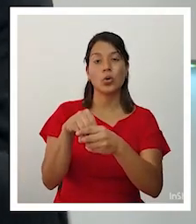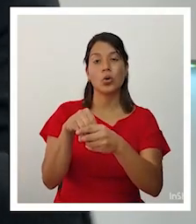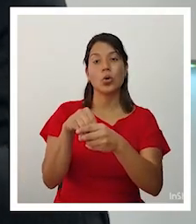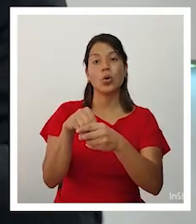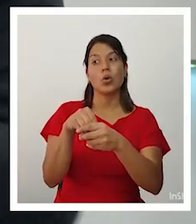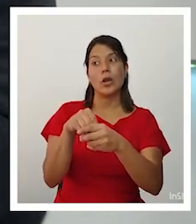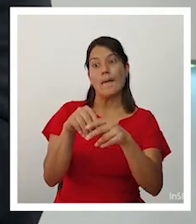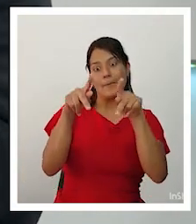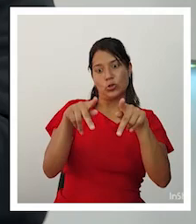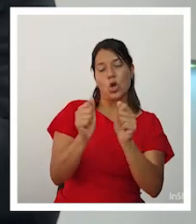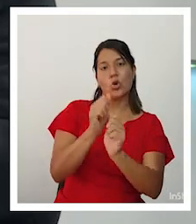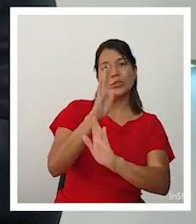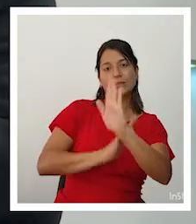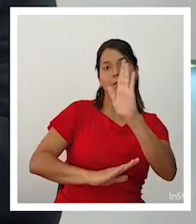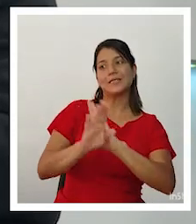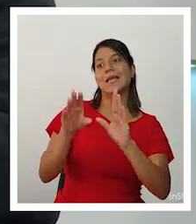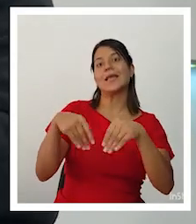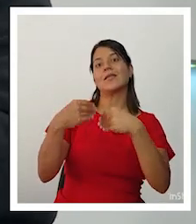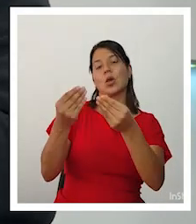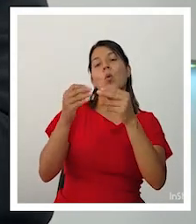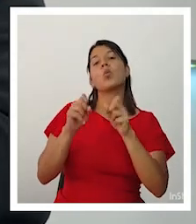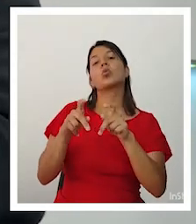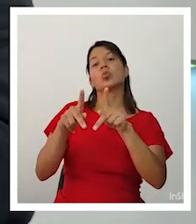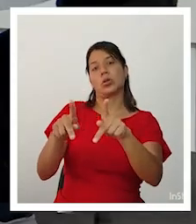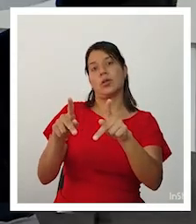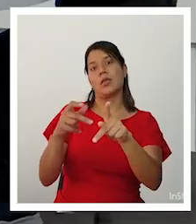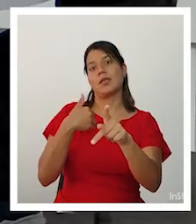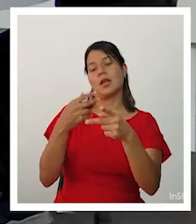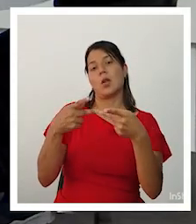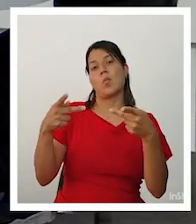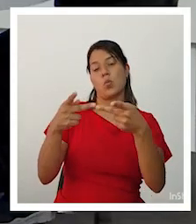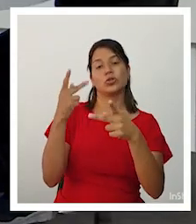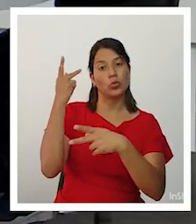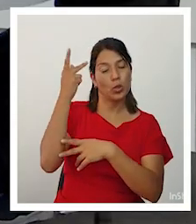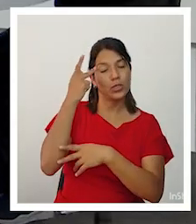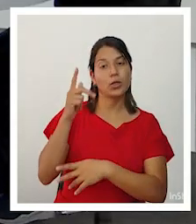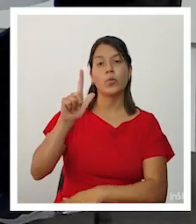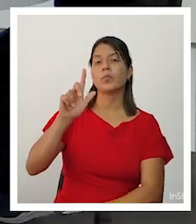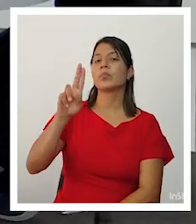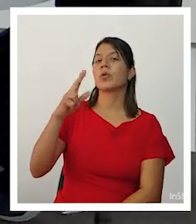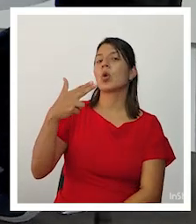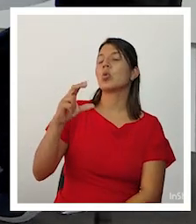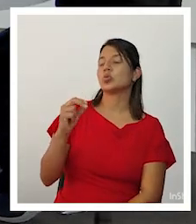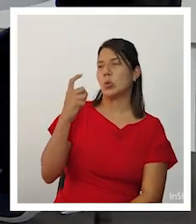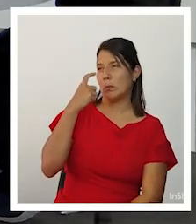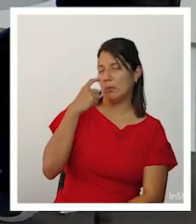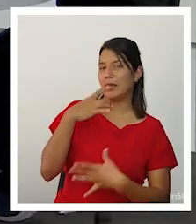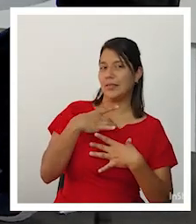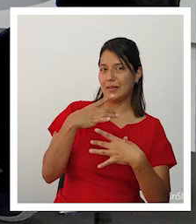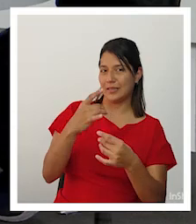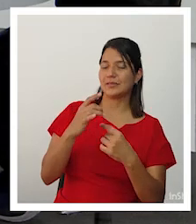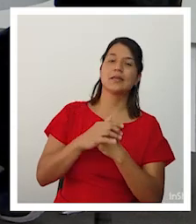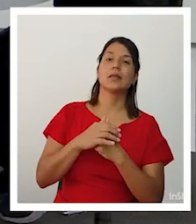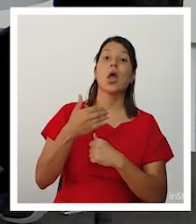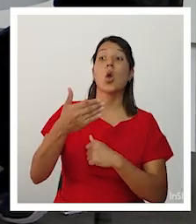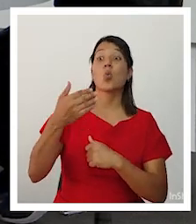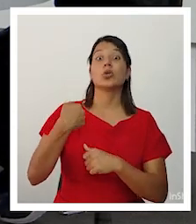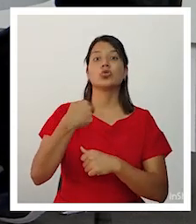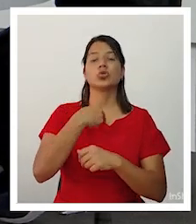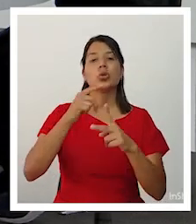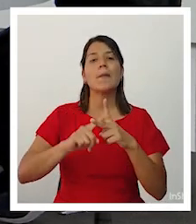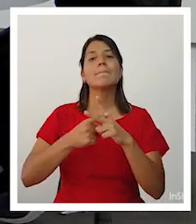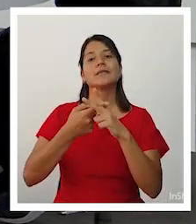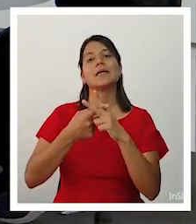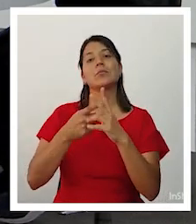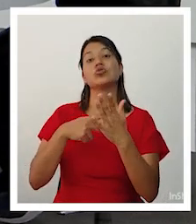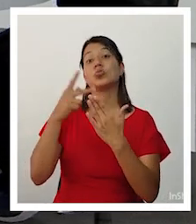los puestos políticos. Lucho, vea qué interesante. Cuando empezamos el programa,